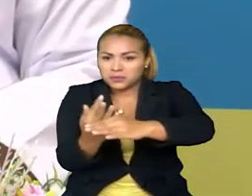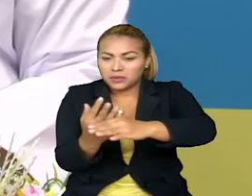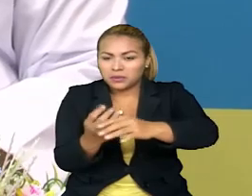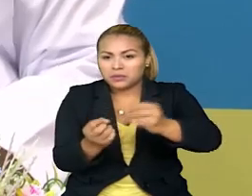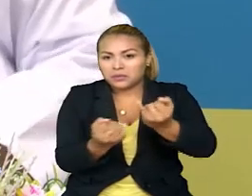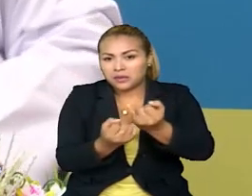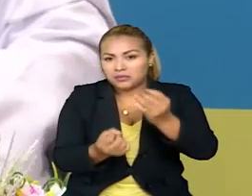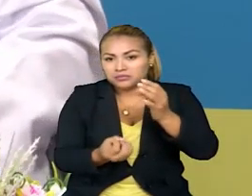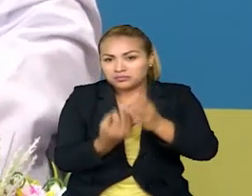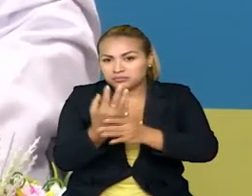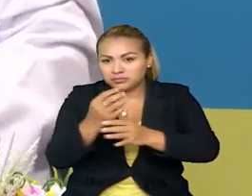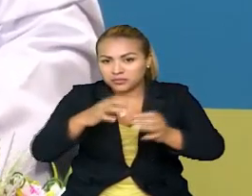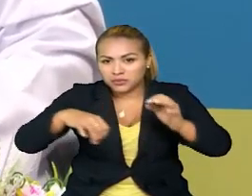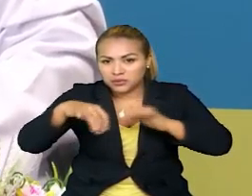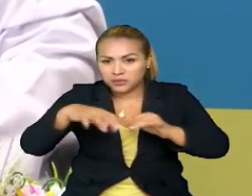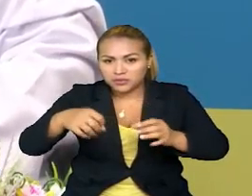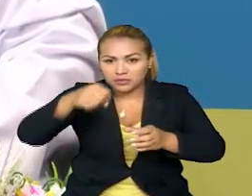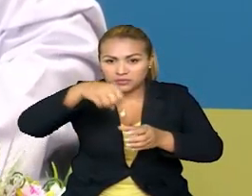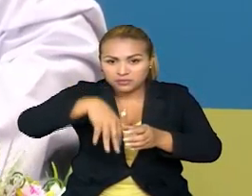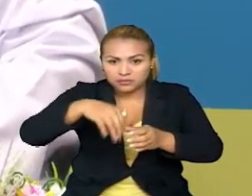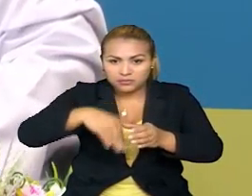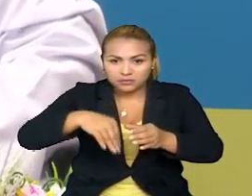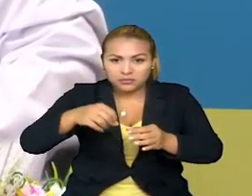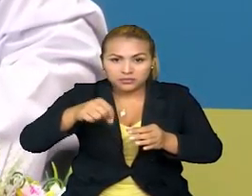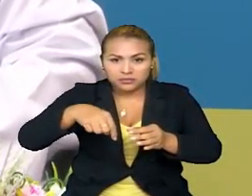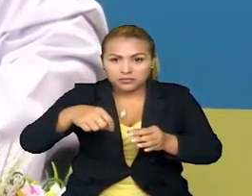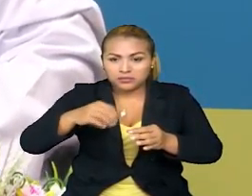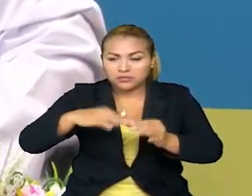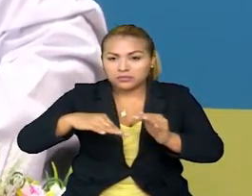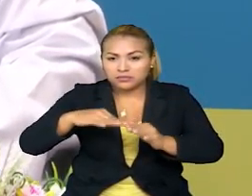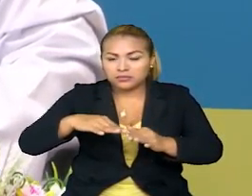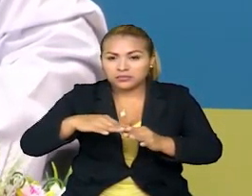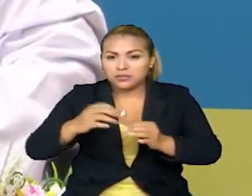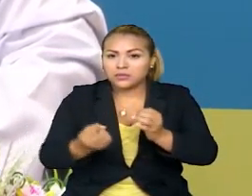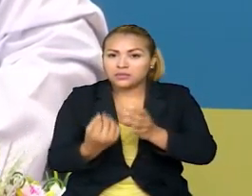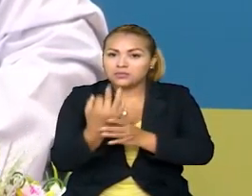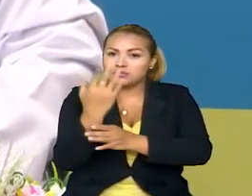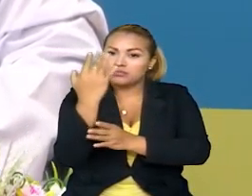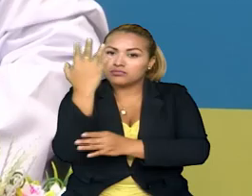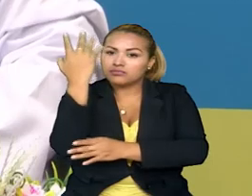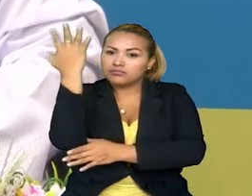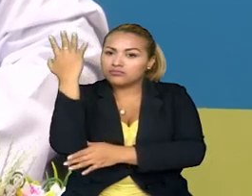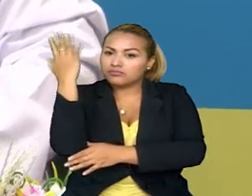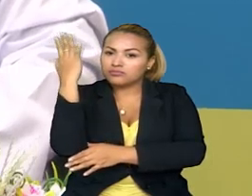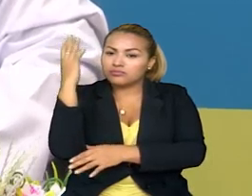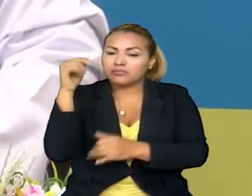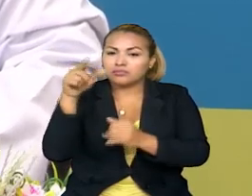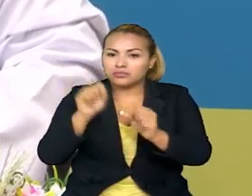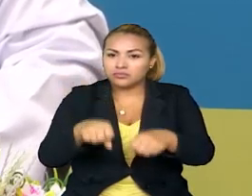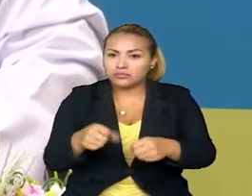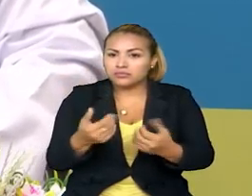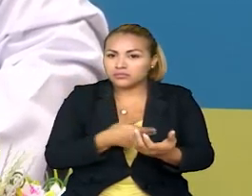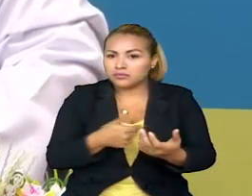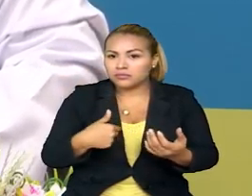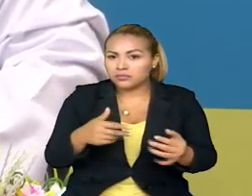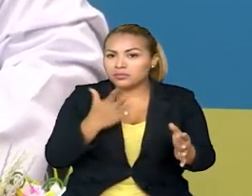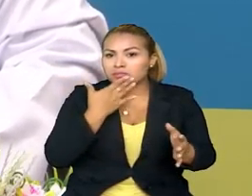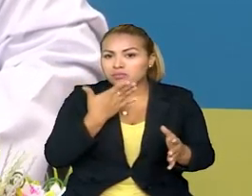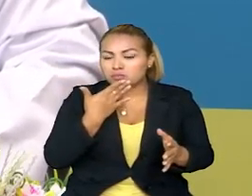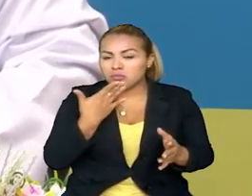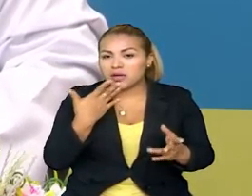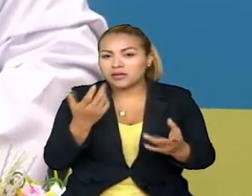árboles dentro de la comunidad ahorita al mini el minec él me está echando a andar está en nuestro conocimiento le digo